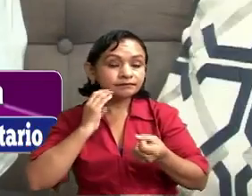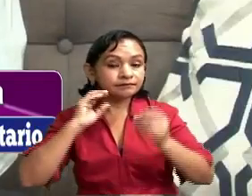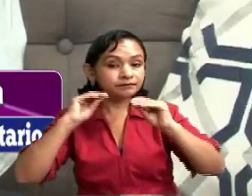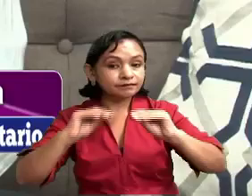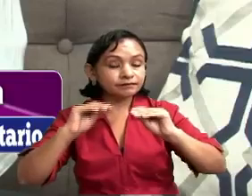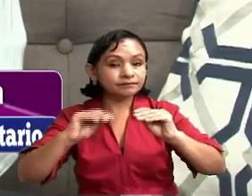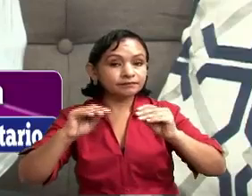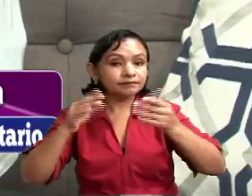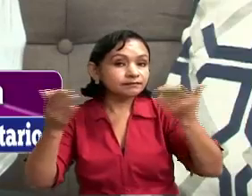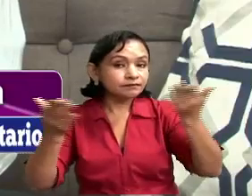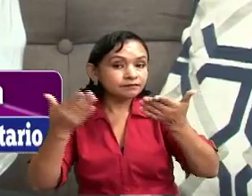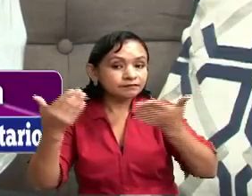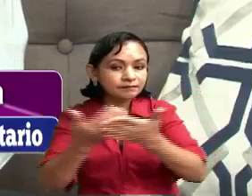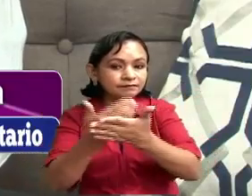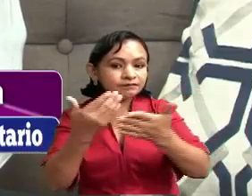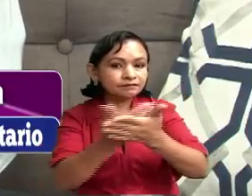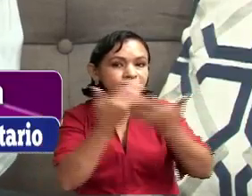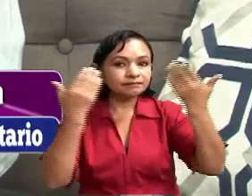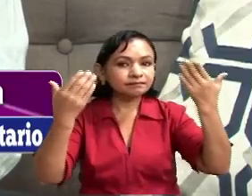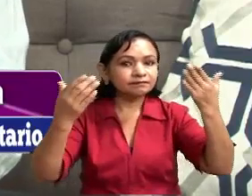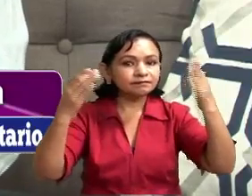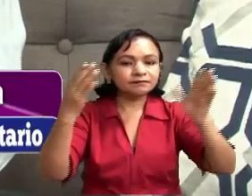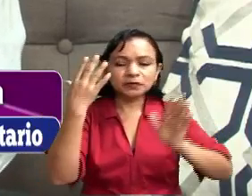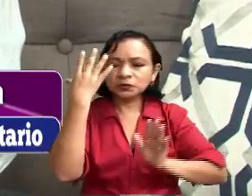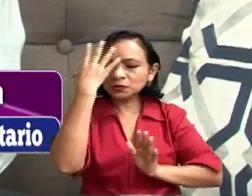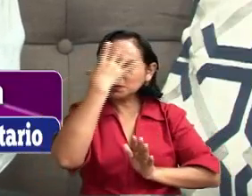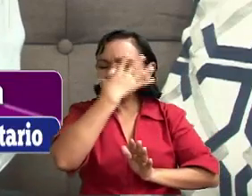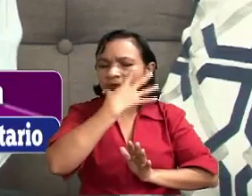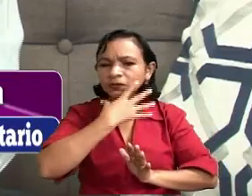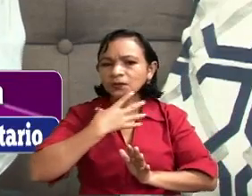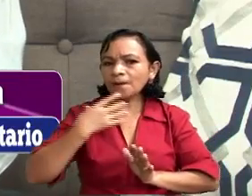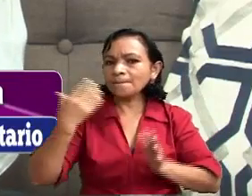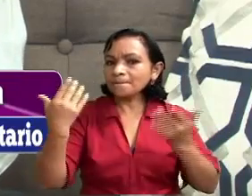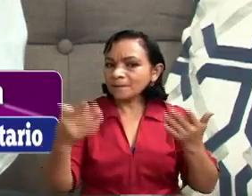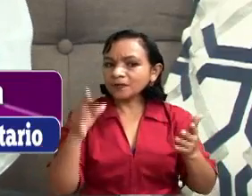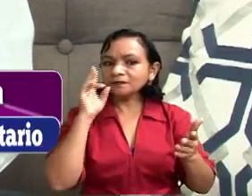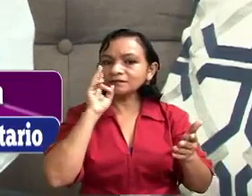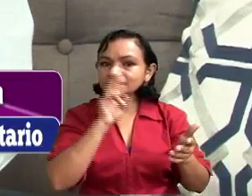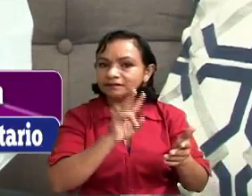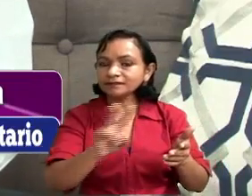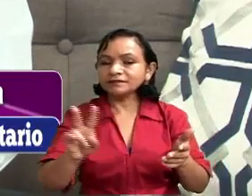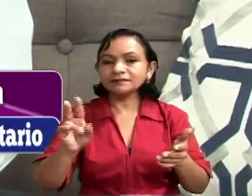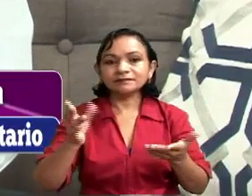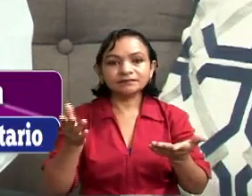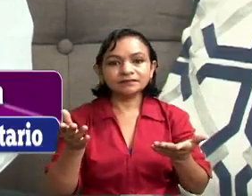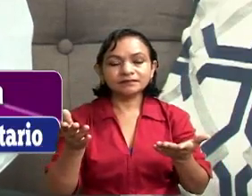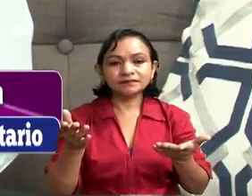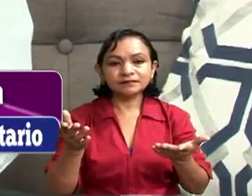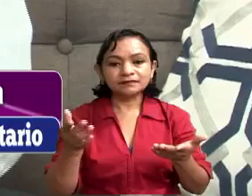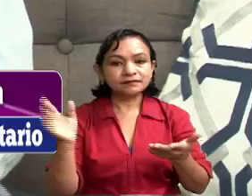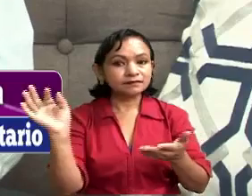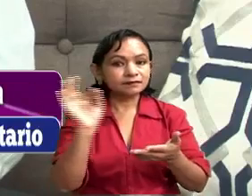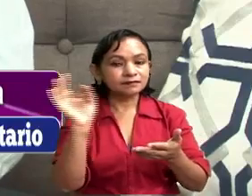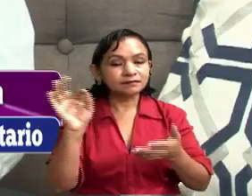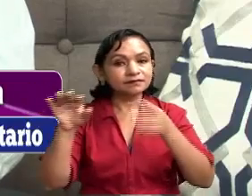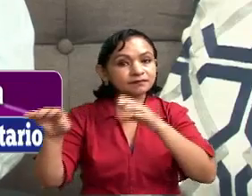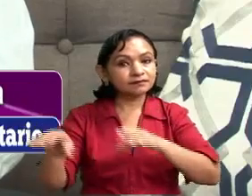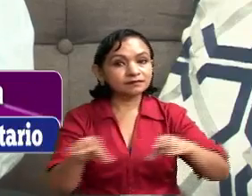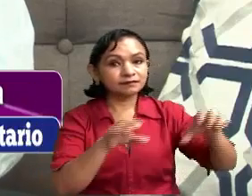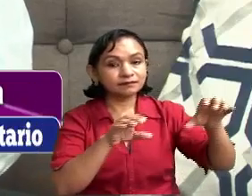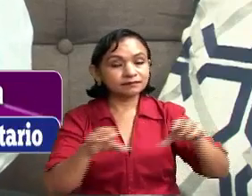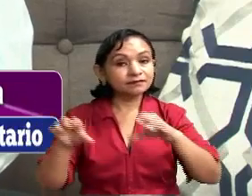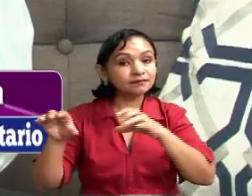capacitar a los artesanos nuestros y se hacen cosas bellísimas, pues, de bambú. Entonces, ese tipo de eventos, ese tipo